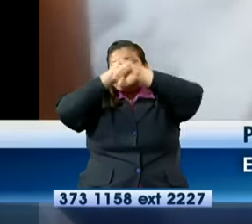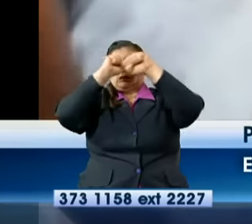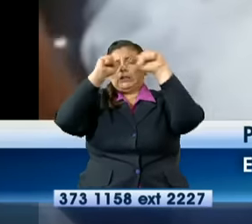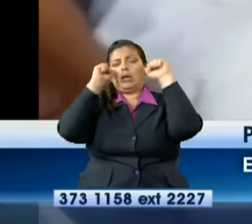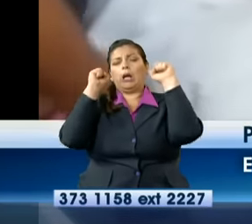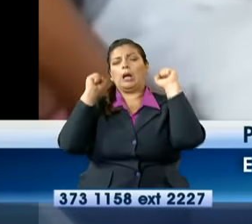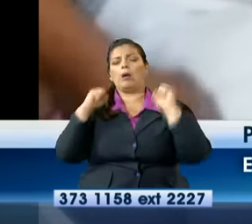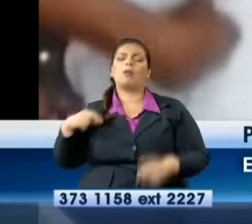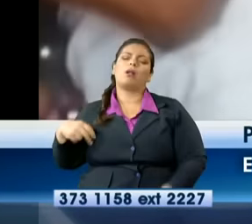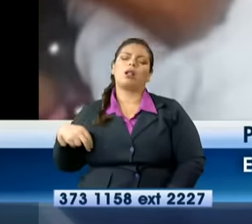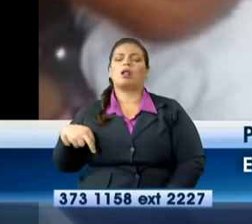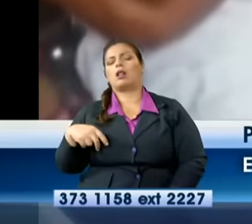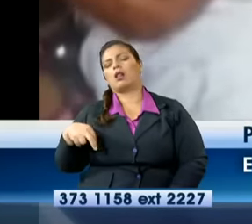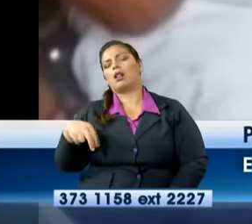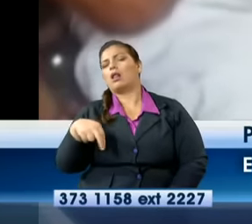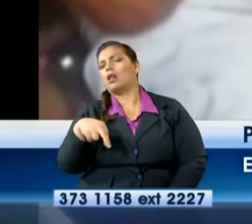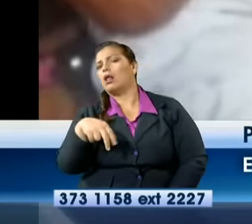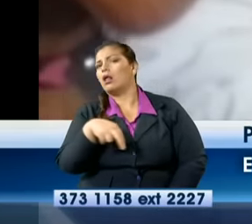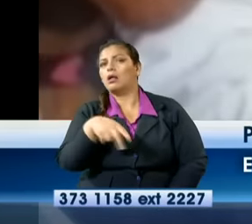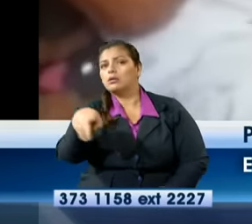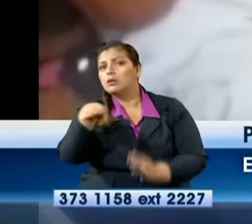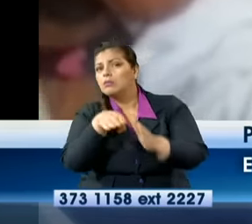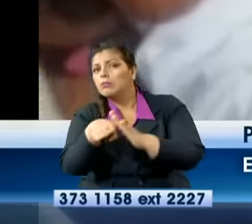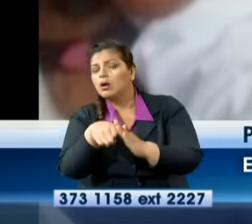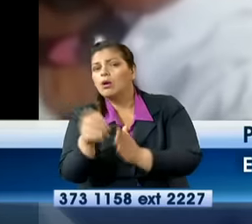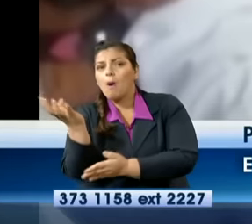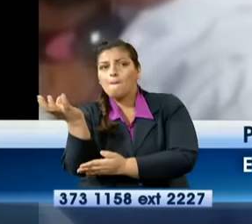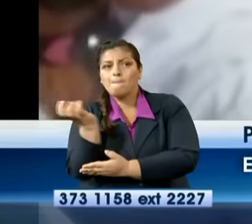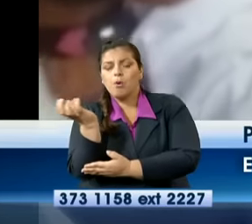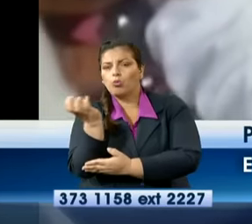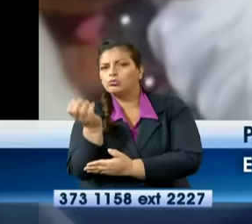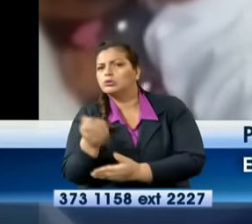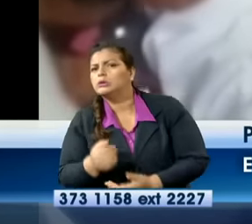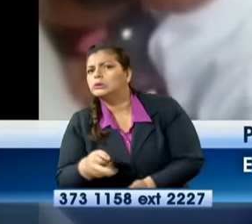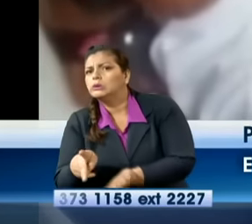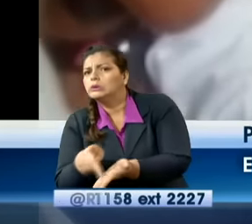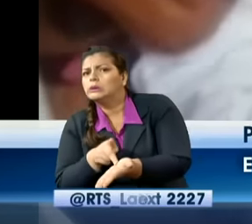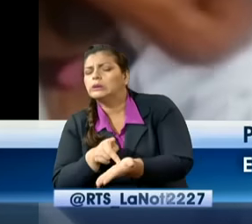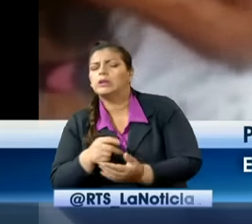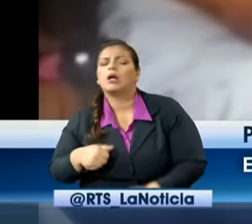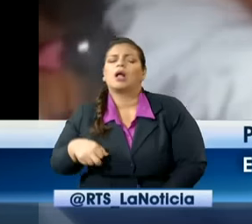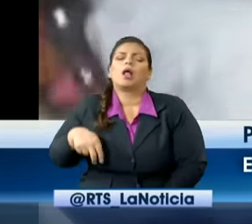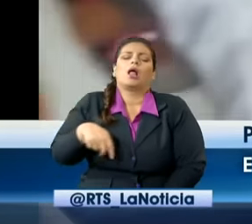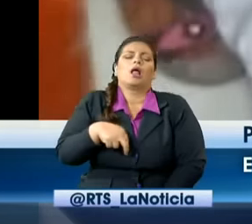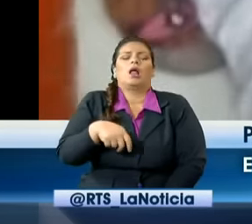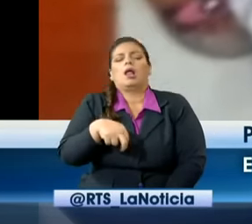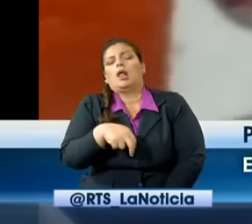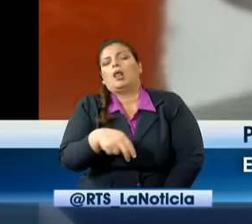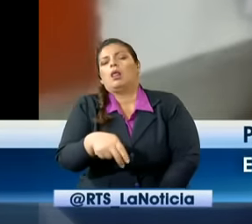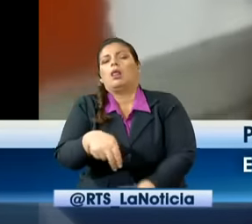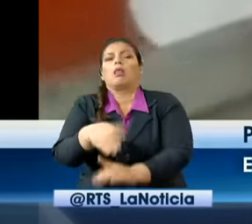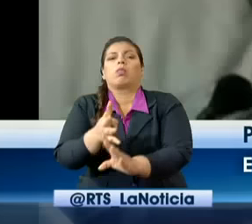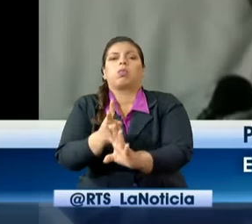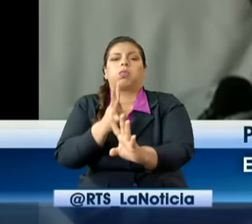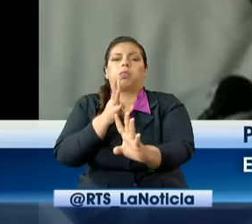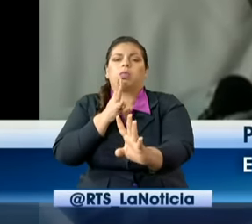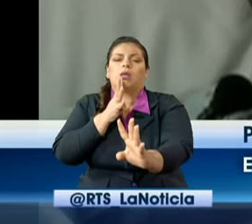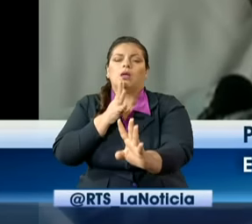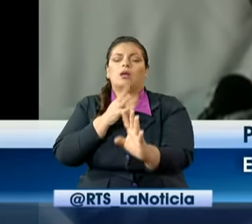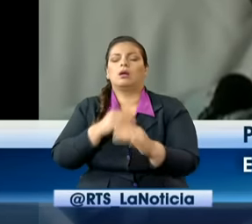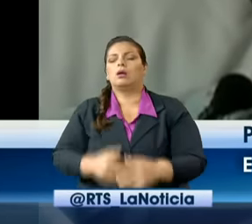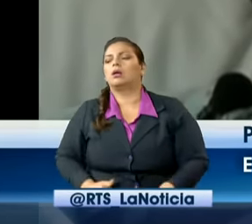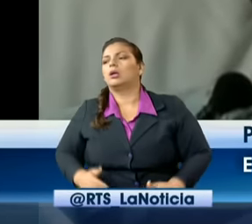de desarrollo humano. Dijo que ese día se despertó ya con ciertos dolores que anunciaban que muy pronto tendría que dar a luz. Sí,